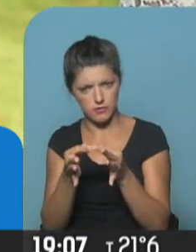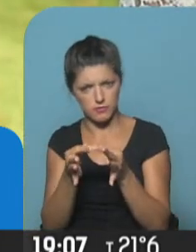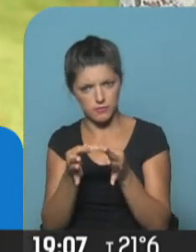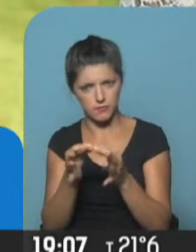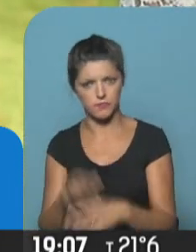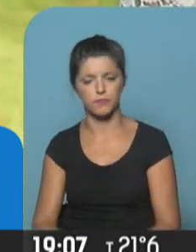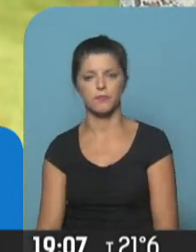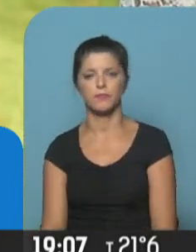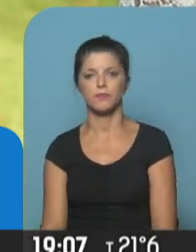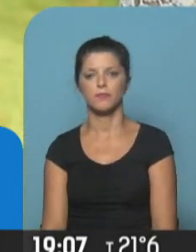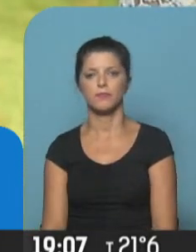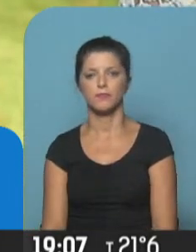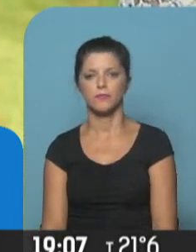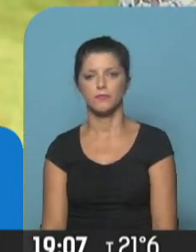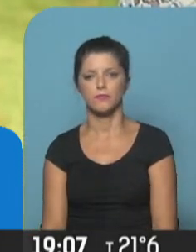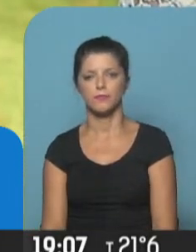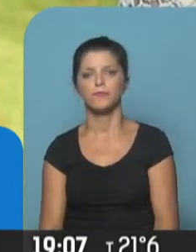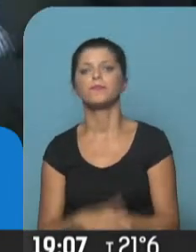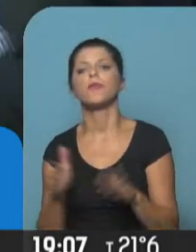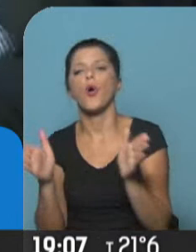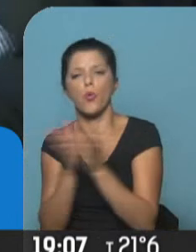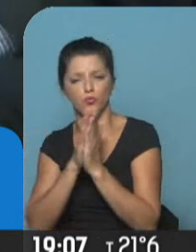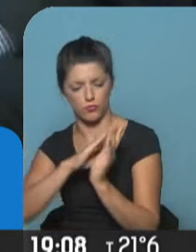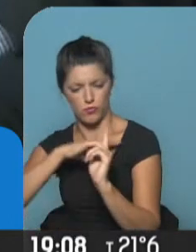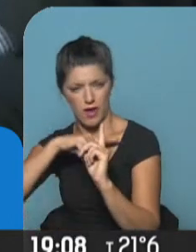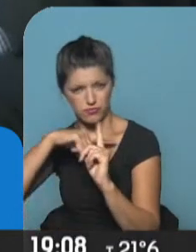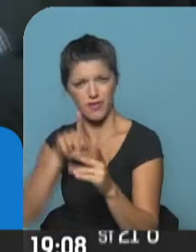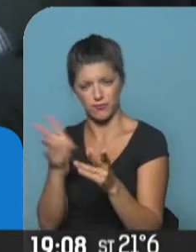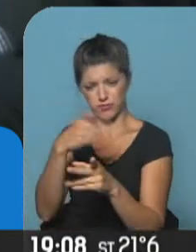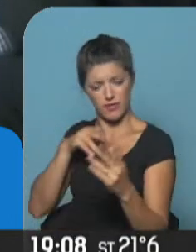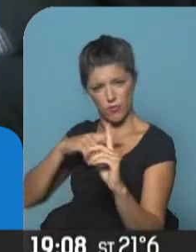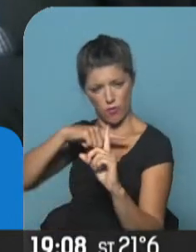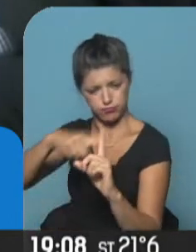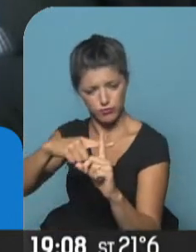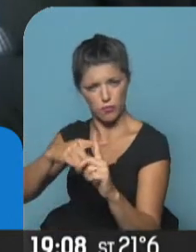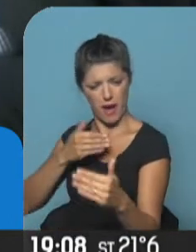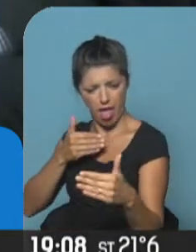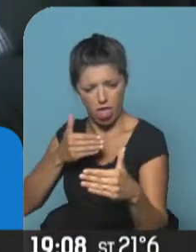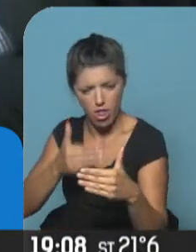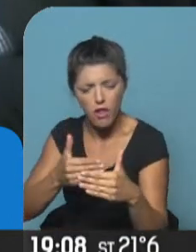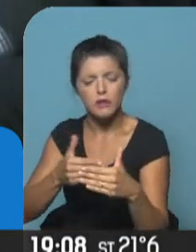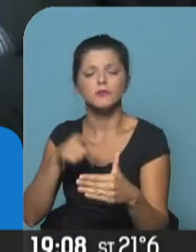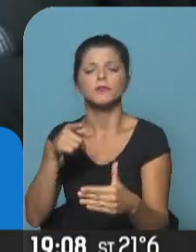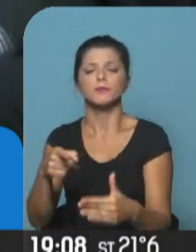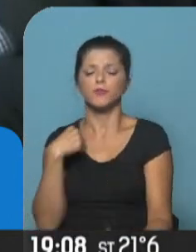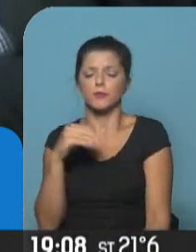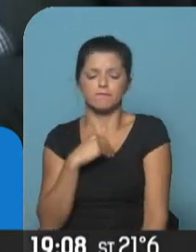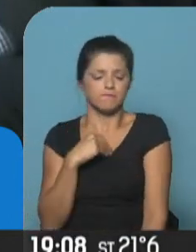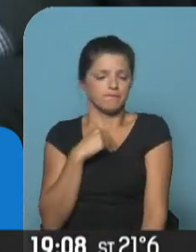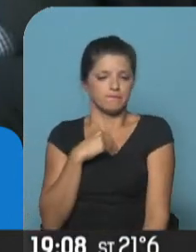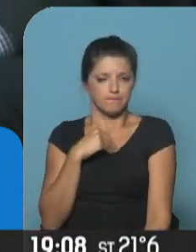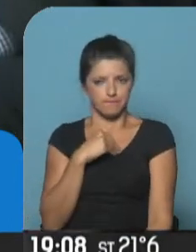junto a esas tumbas, y lo que expresaron. La verdad es que nos llegaron a todos los argentinos al corazón.